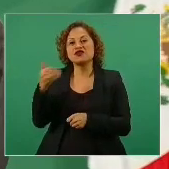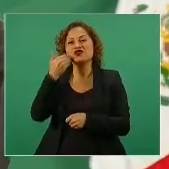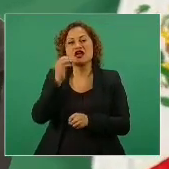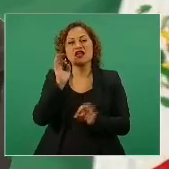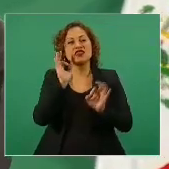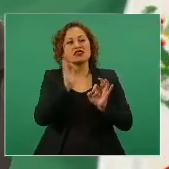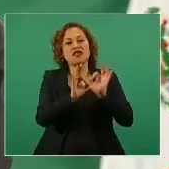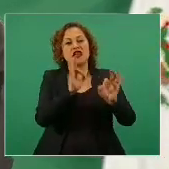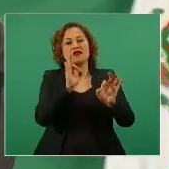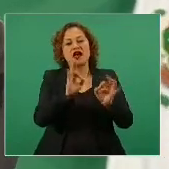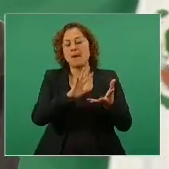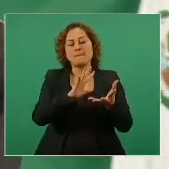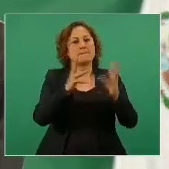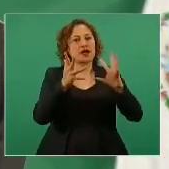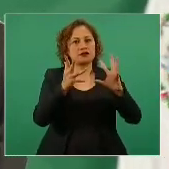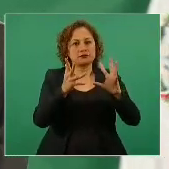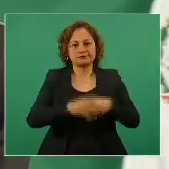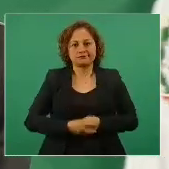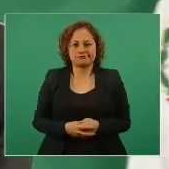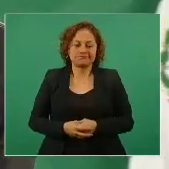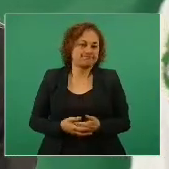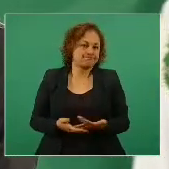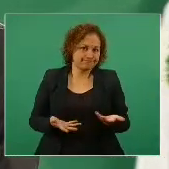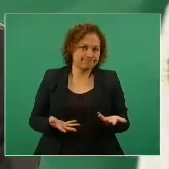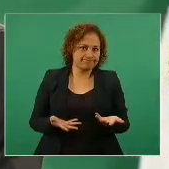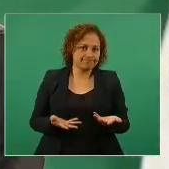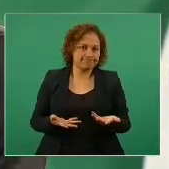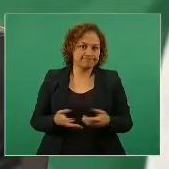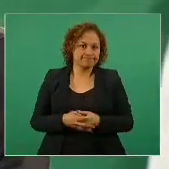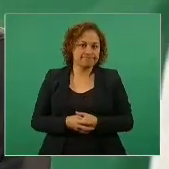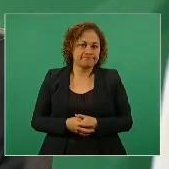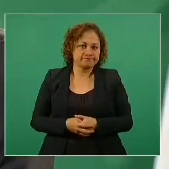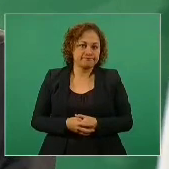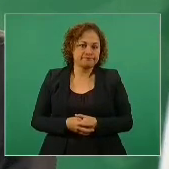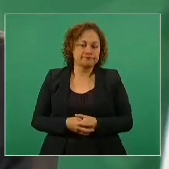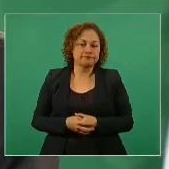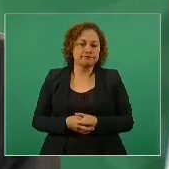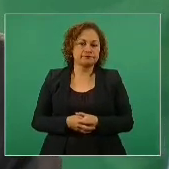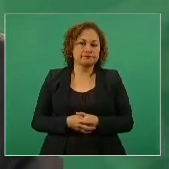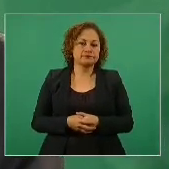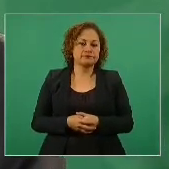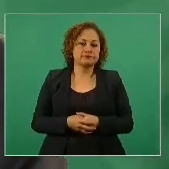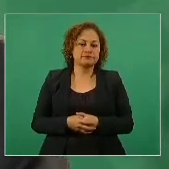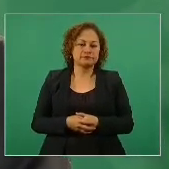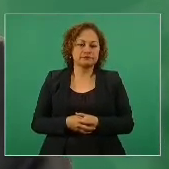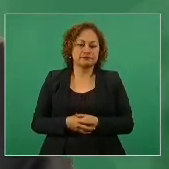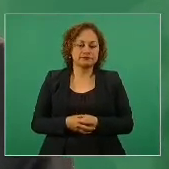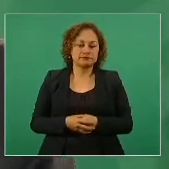subvertir el orden. Por eso nosotros siempre tranquilos, con paz, legal, y no caer en provocaciones. Exactamente.